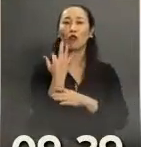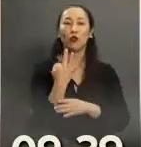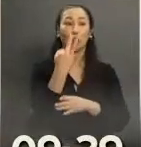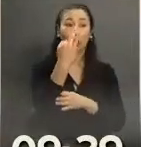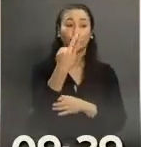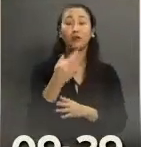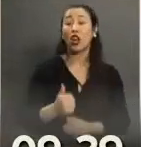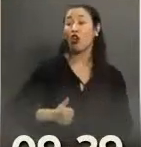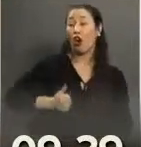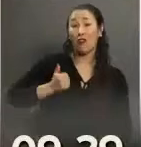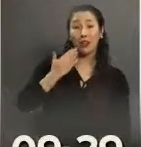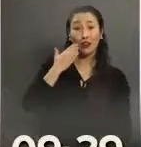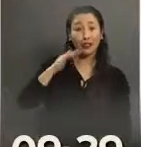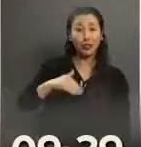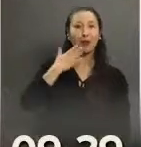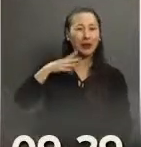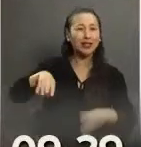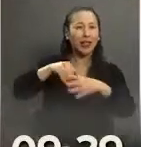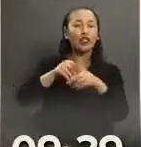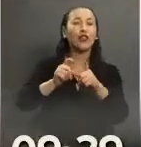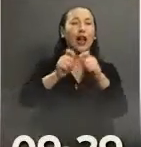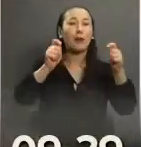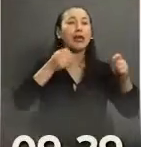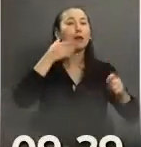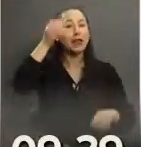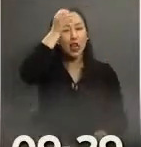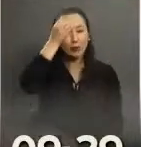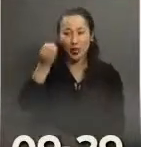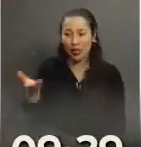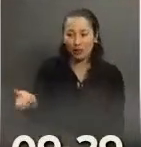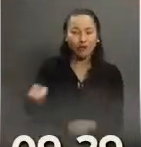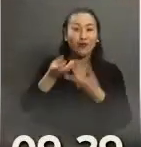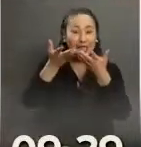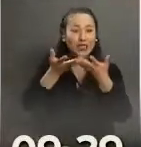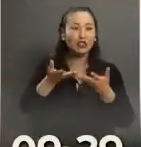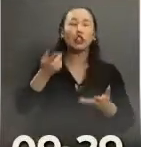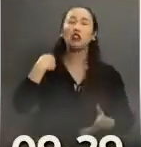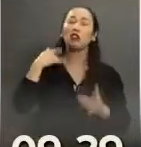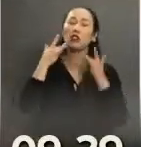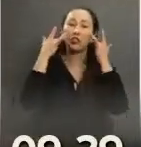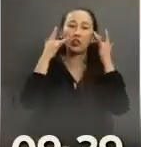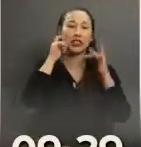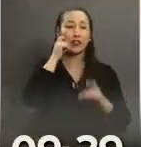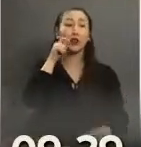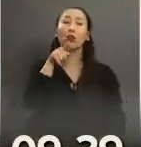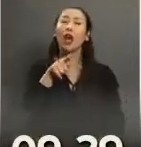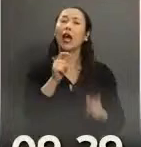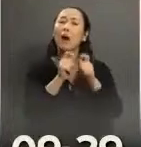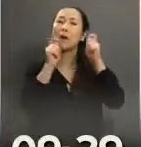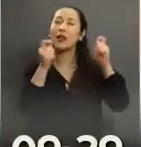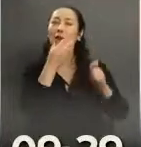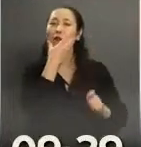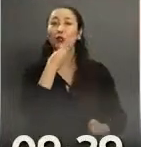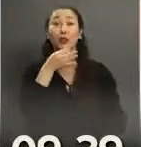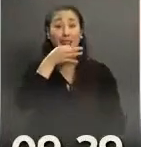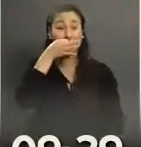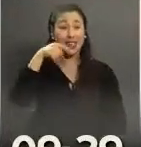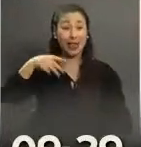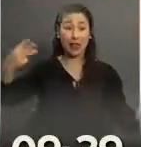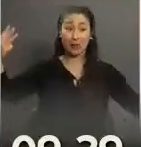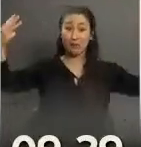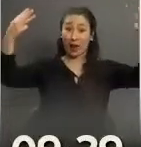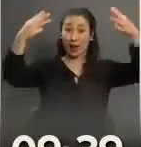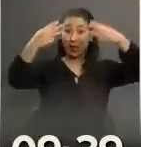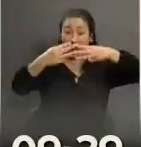nuestra campaña, también tienen algo que decir, así que estoy contento por lo que significa. Muy bonita su campaña, que usted dice que aquí en Magallanes no termina Chile,